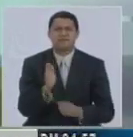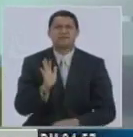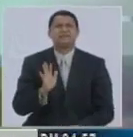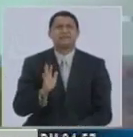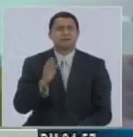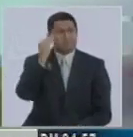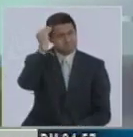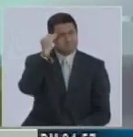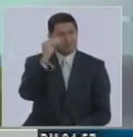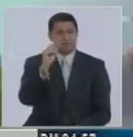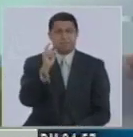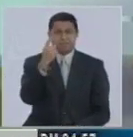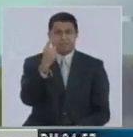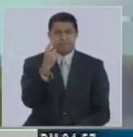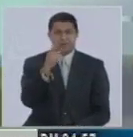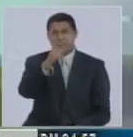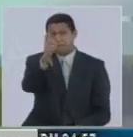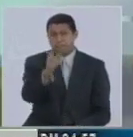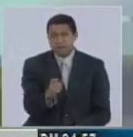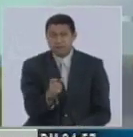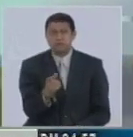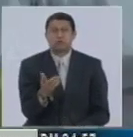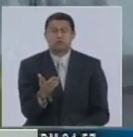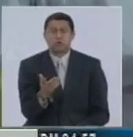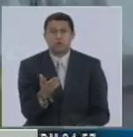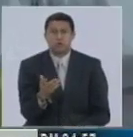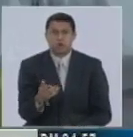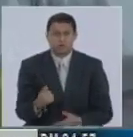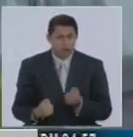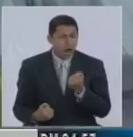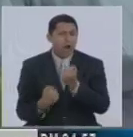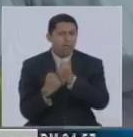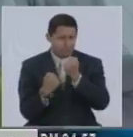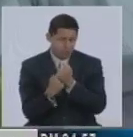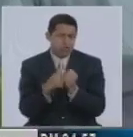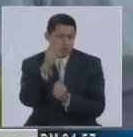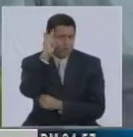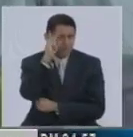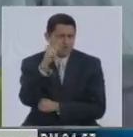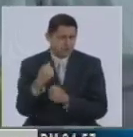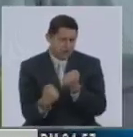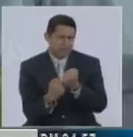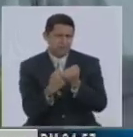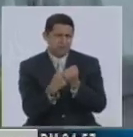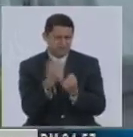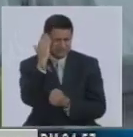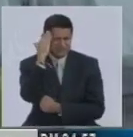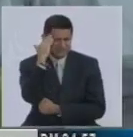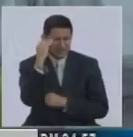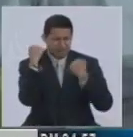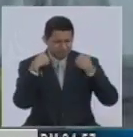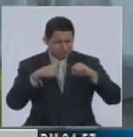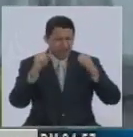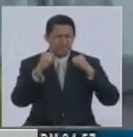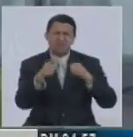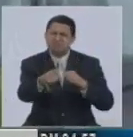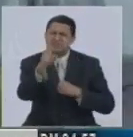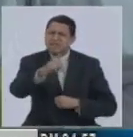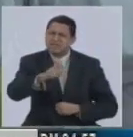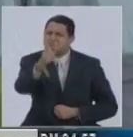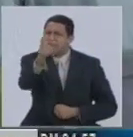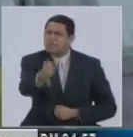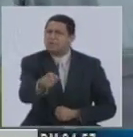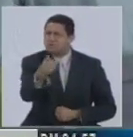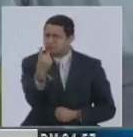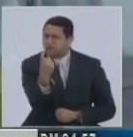idea es que por lo menos la persona que le está brindando el apoyo a esa persona sepa identificar el tipo de entrenamiento y las necesidades de esa